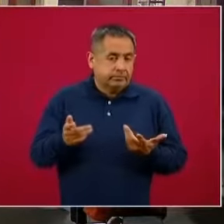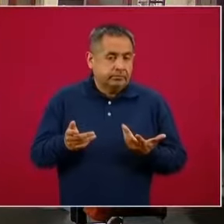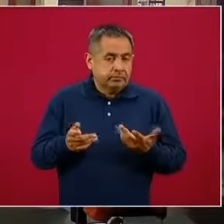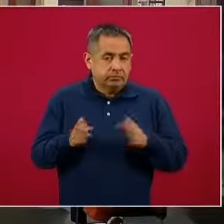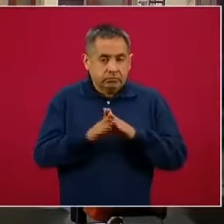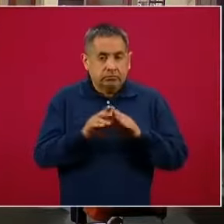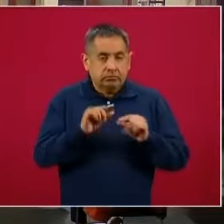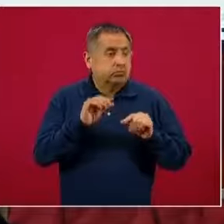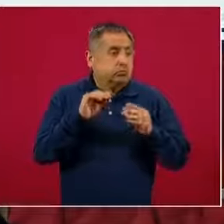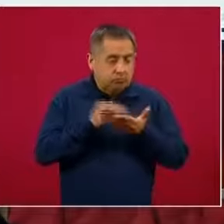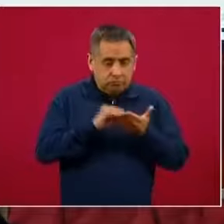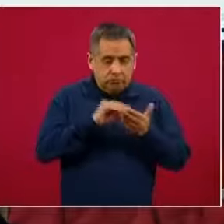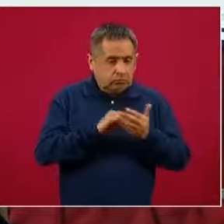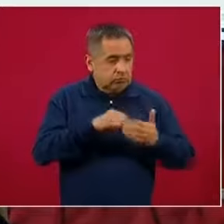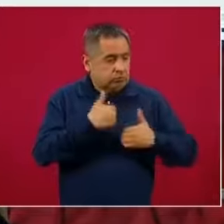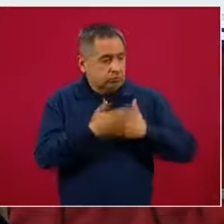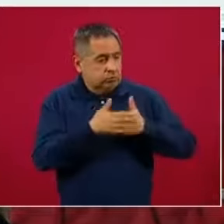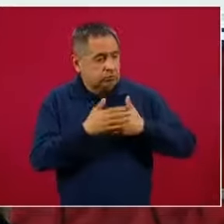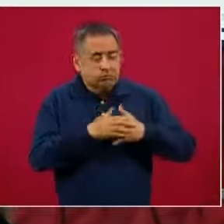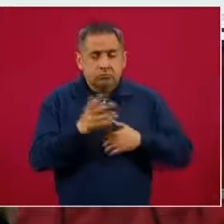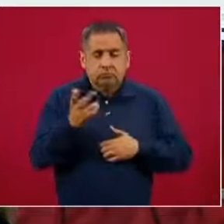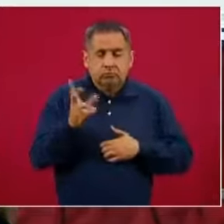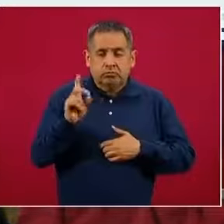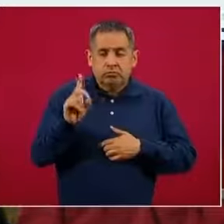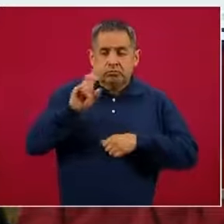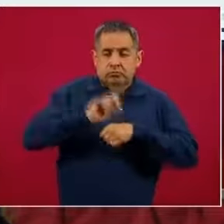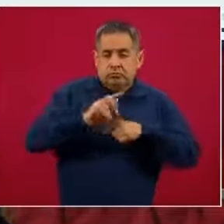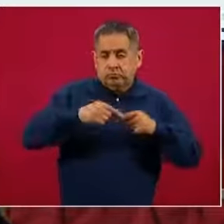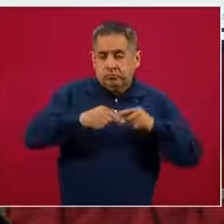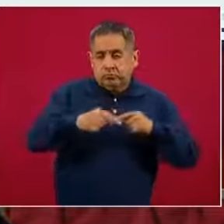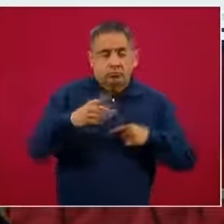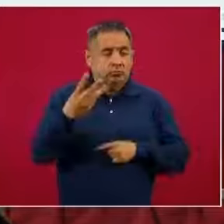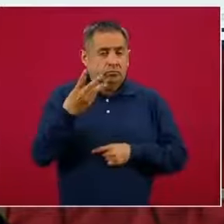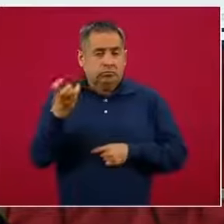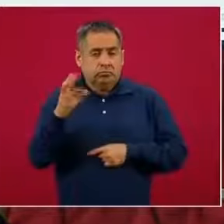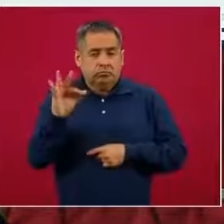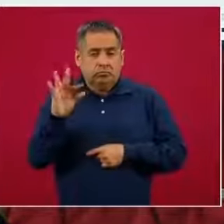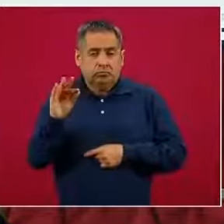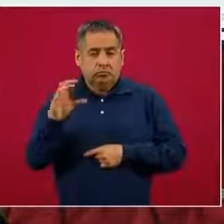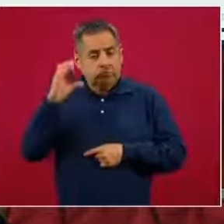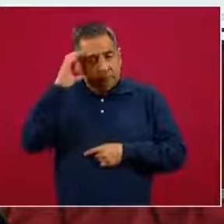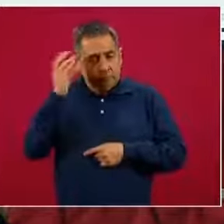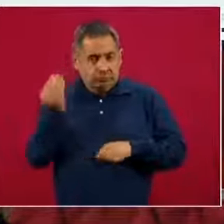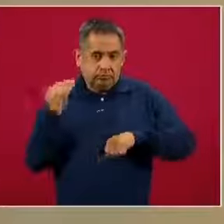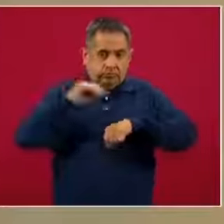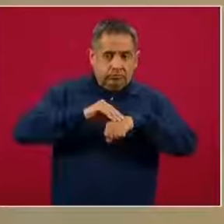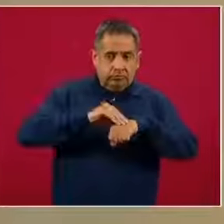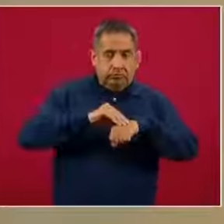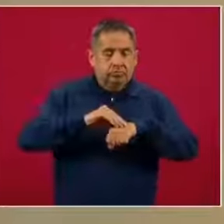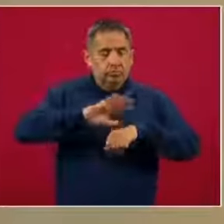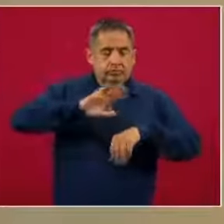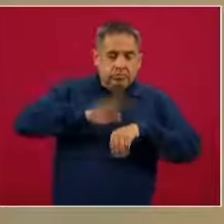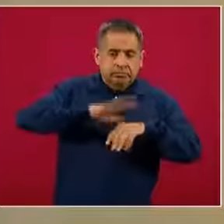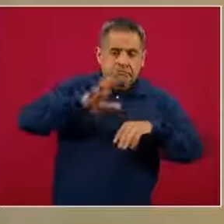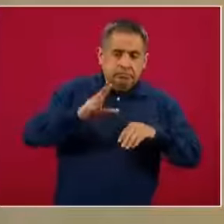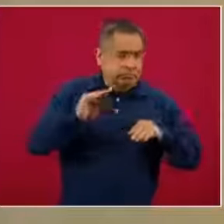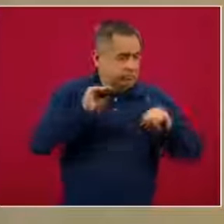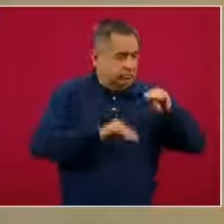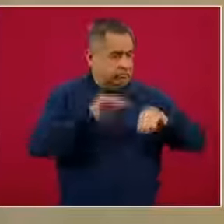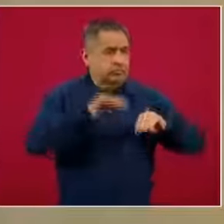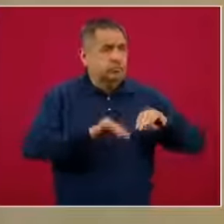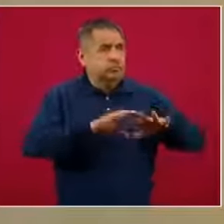a crecer en estos próximos 30 días 340 camas adicionales. Esto es un incremento del